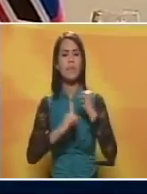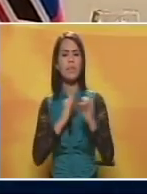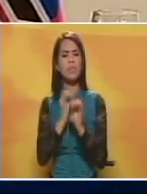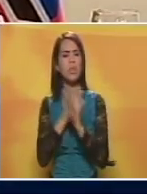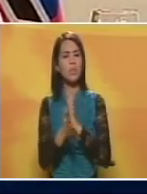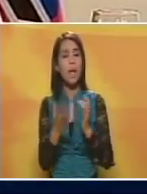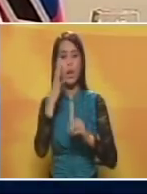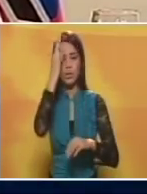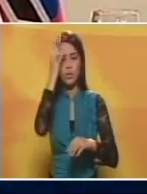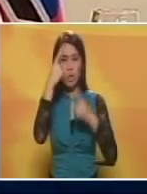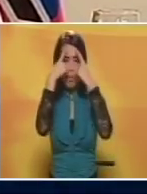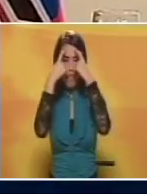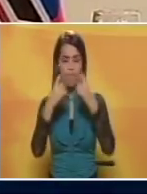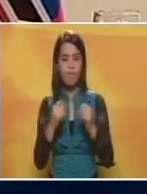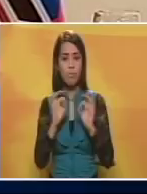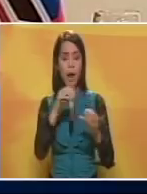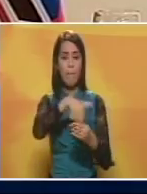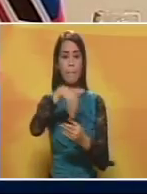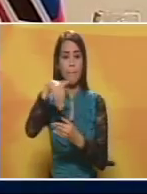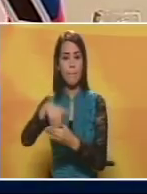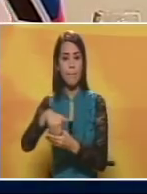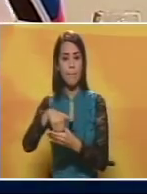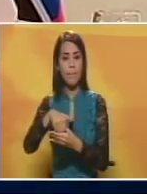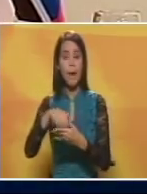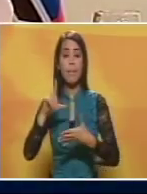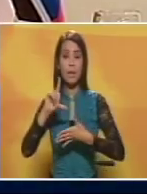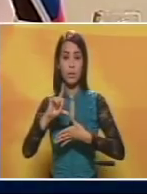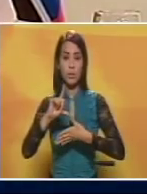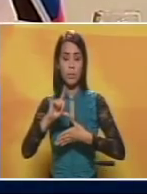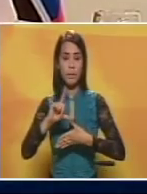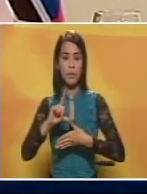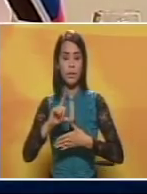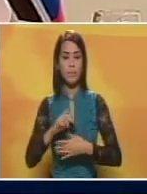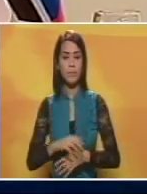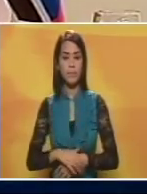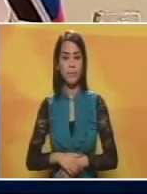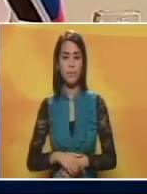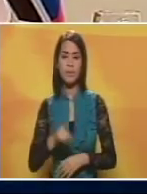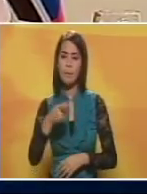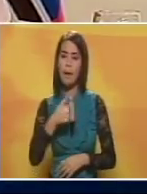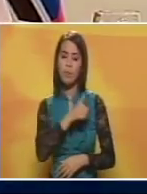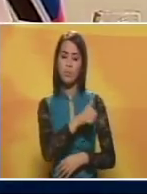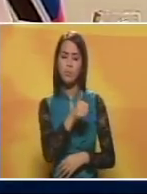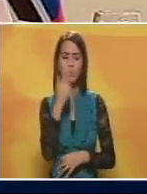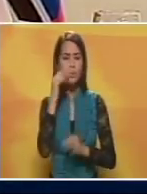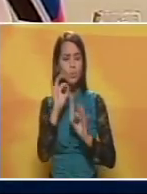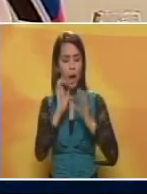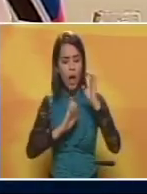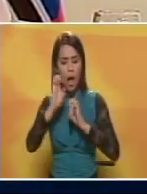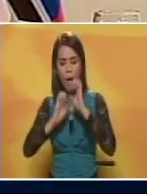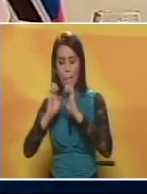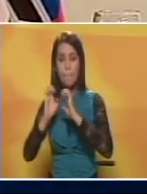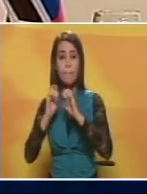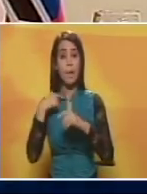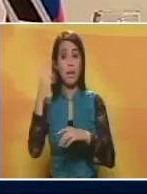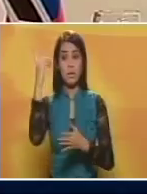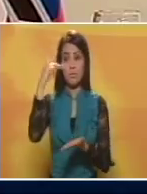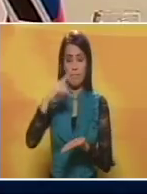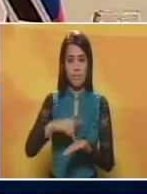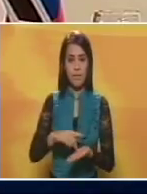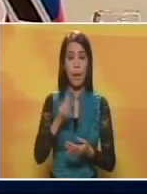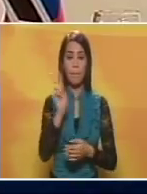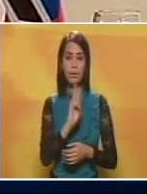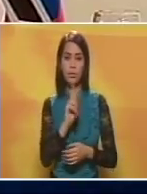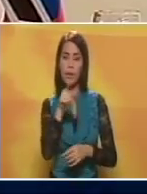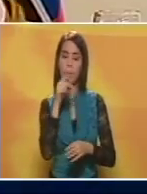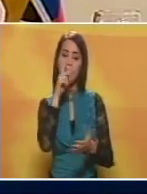el Consejo de Expertos Electorales de Latinoamérica, que para cada auditoría se vienen para el país para